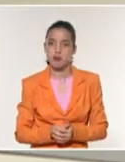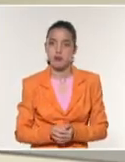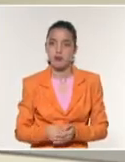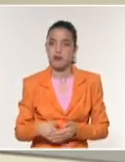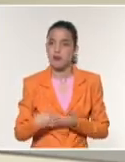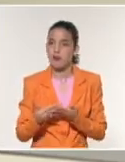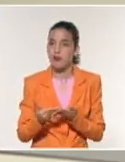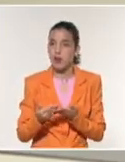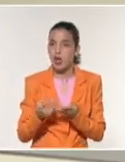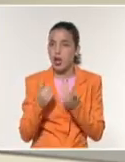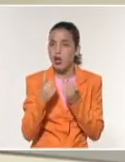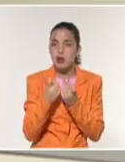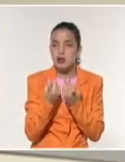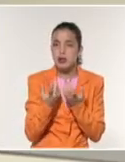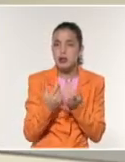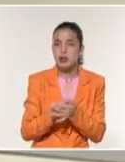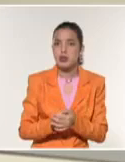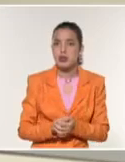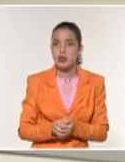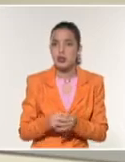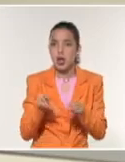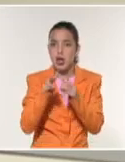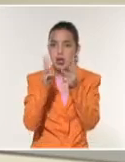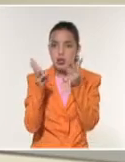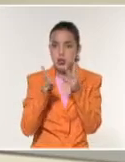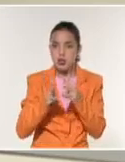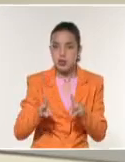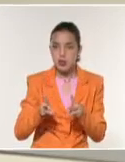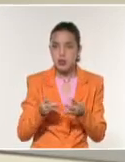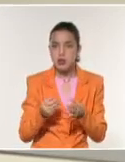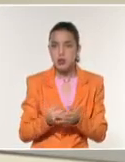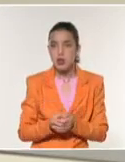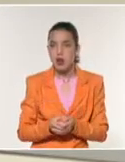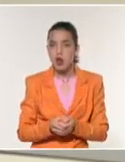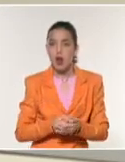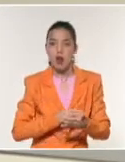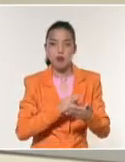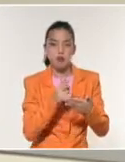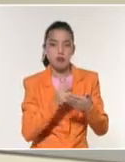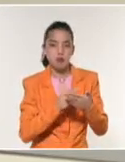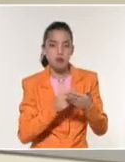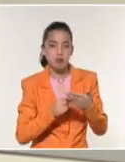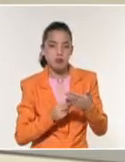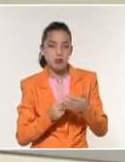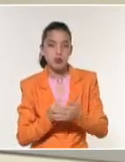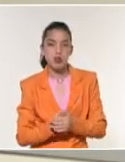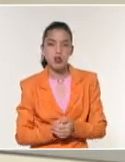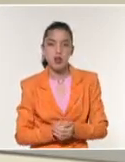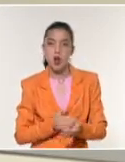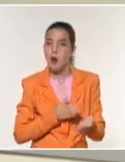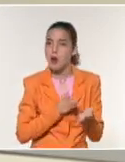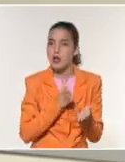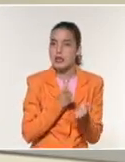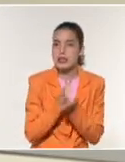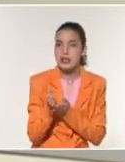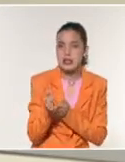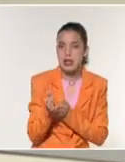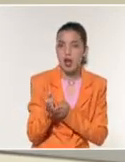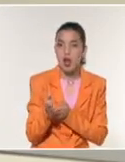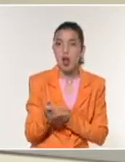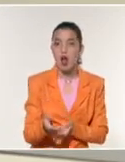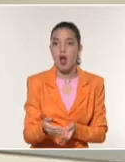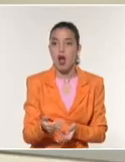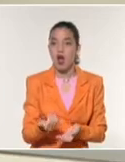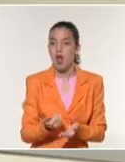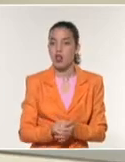propias redes sociales ha manifestado, ha escrito que no va a comparecer ante el llamado de la autoridad judicial,